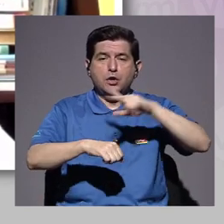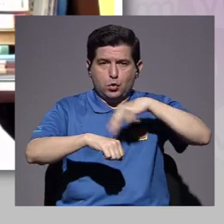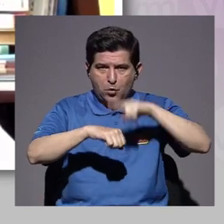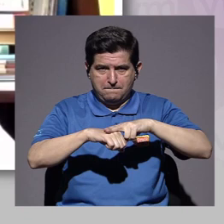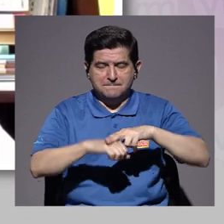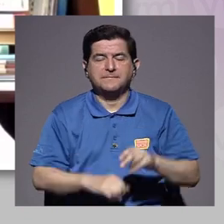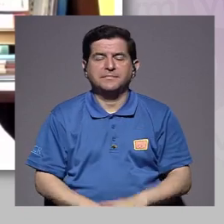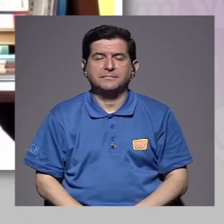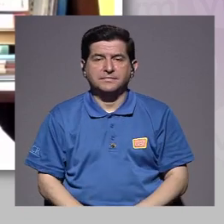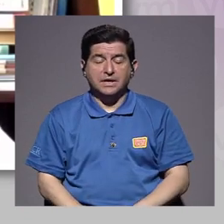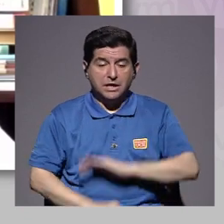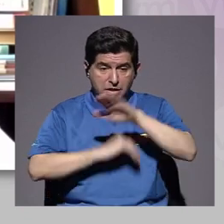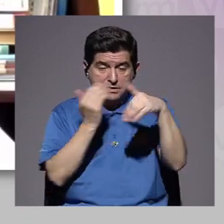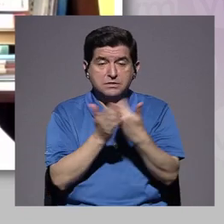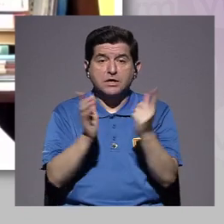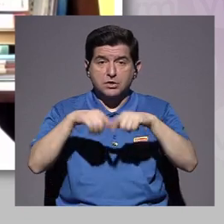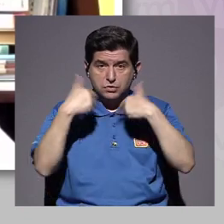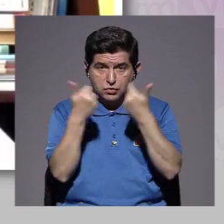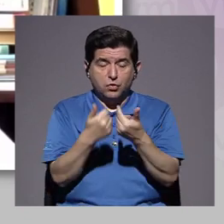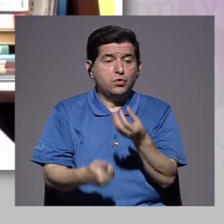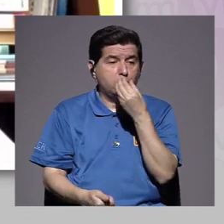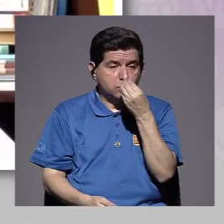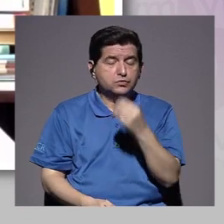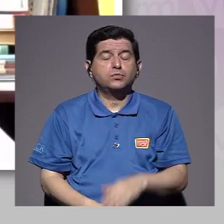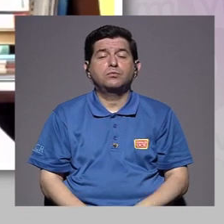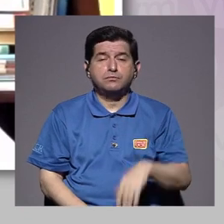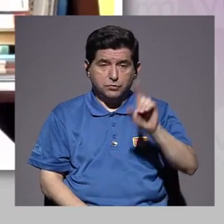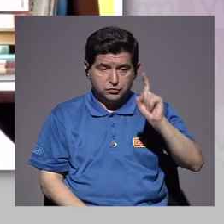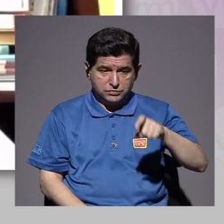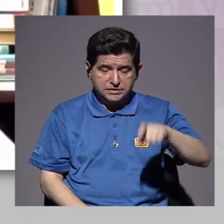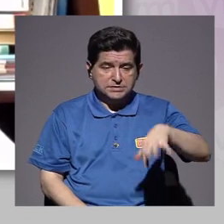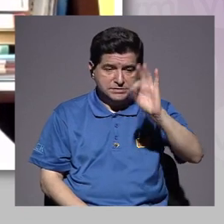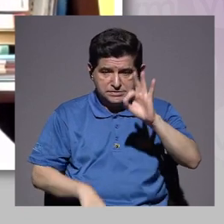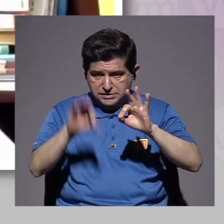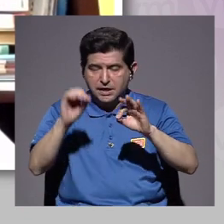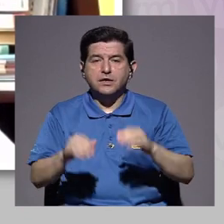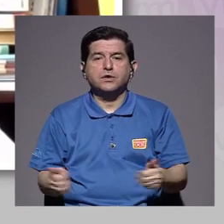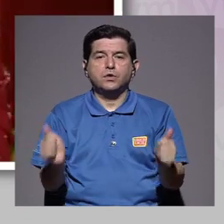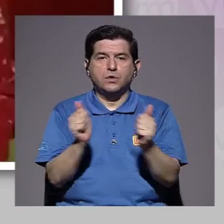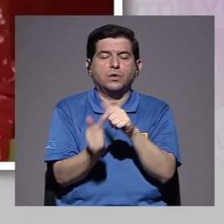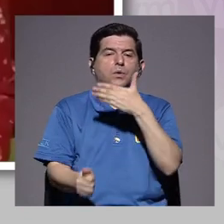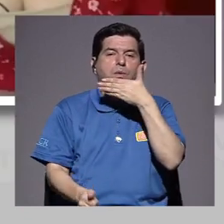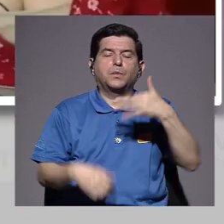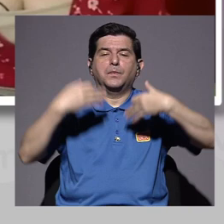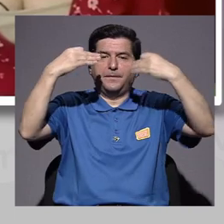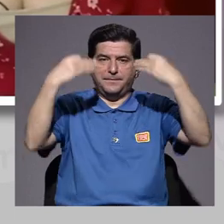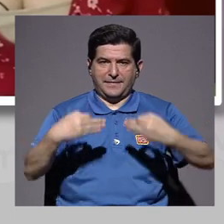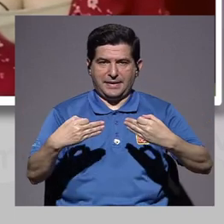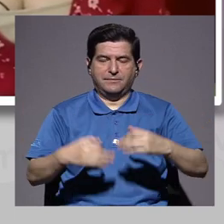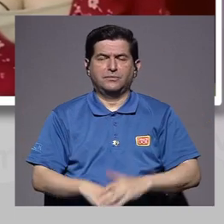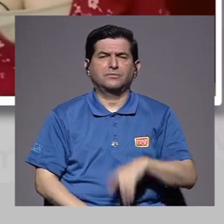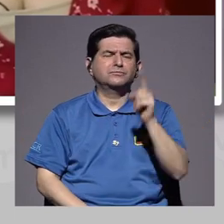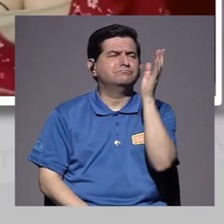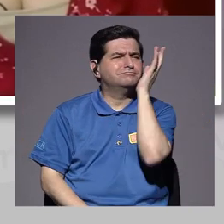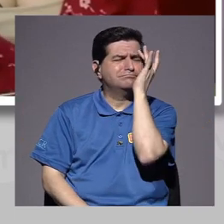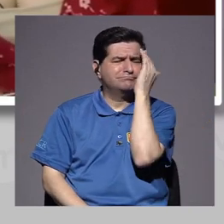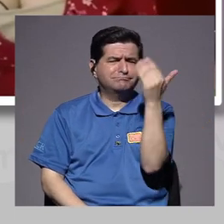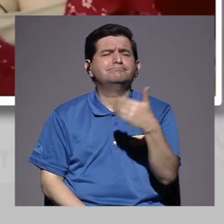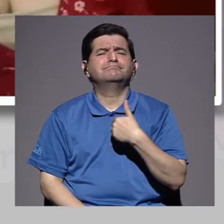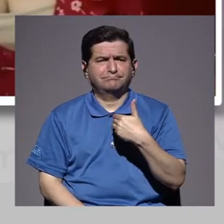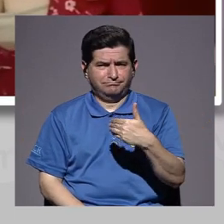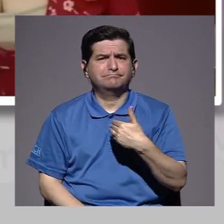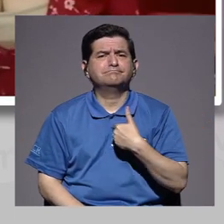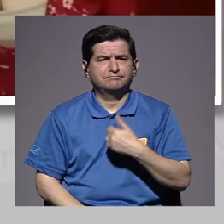un consumo de todos los grupos de alimentos tomando las mejores decisiones. Hay una preocupación también